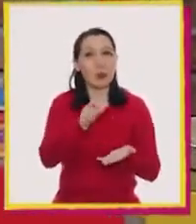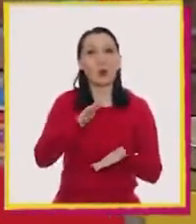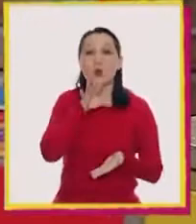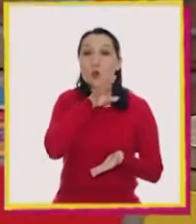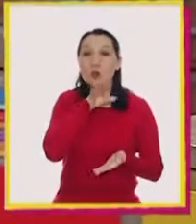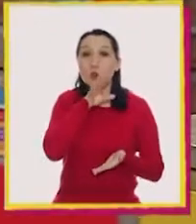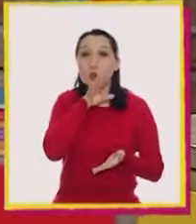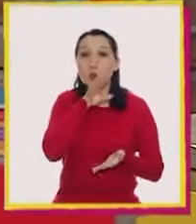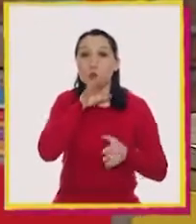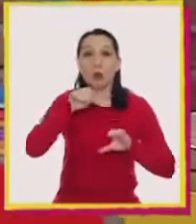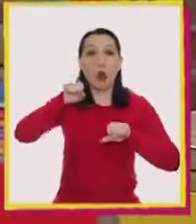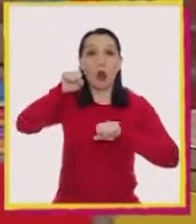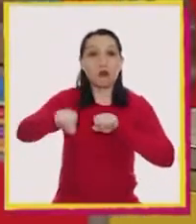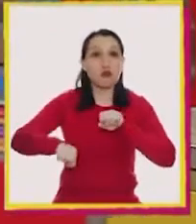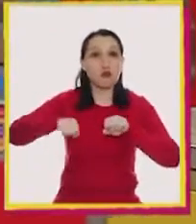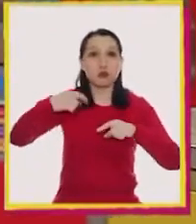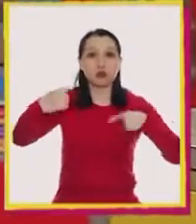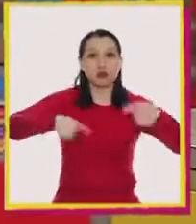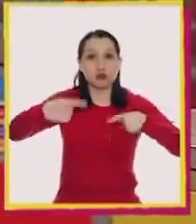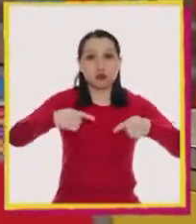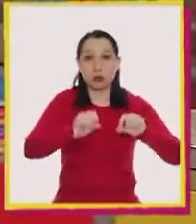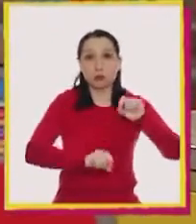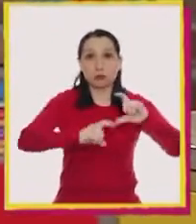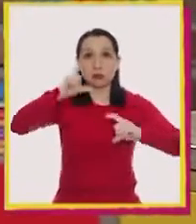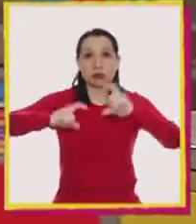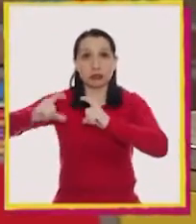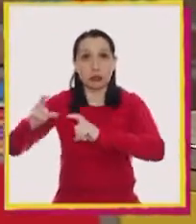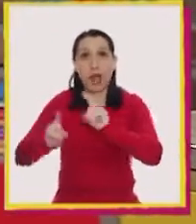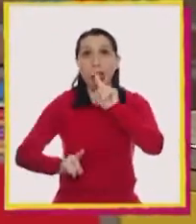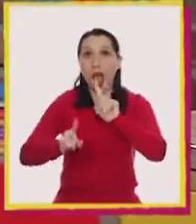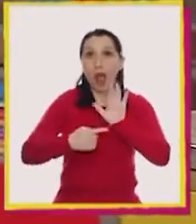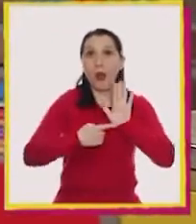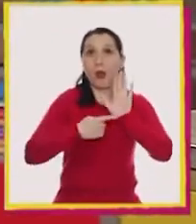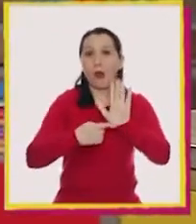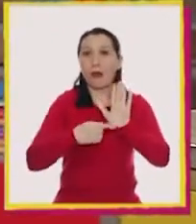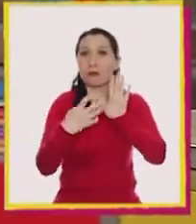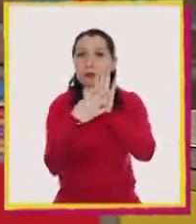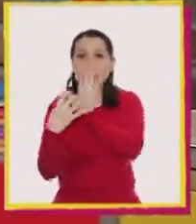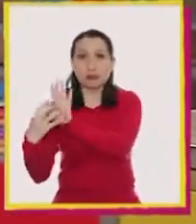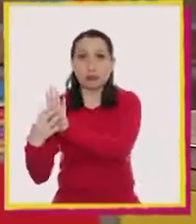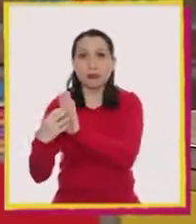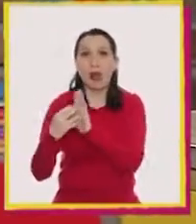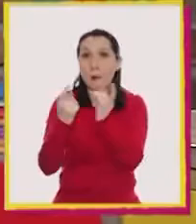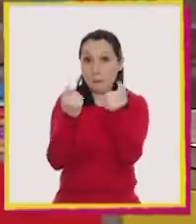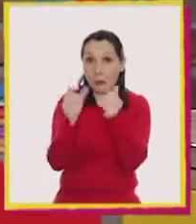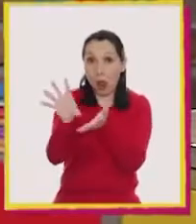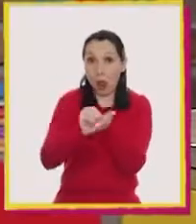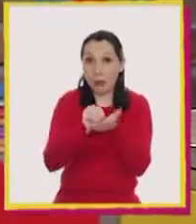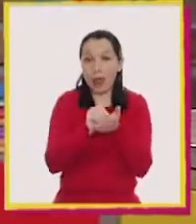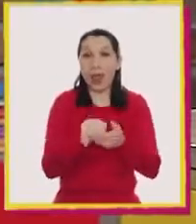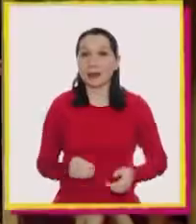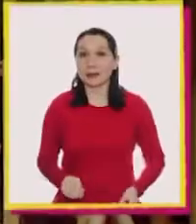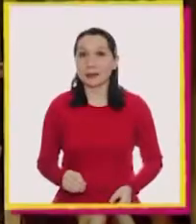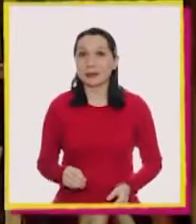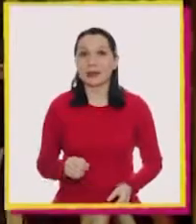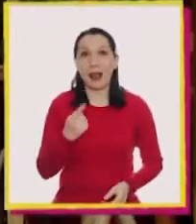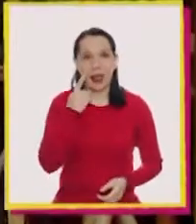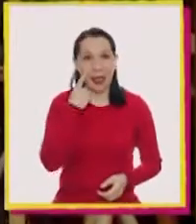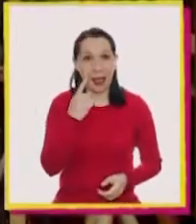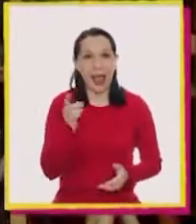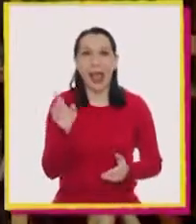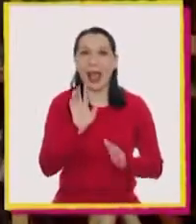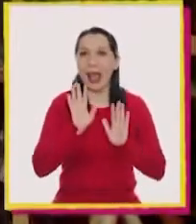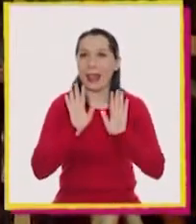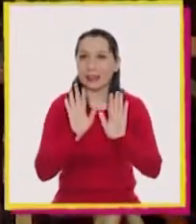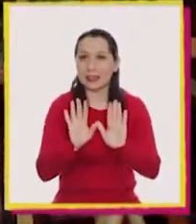si utilizamos una tómbola para que nos seleccione algunos símbolos y así hacemos patrones?